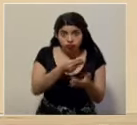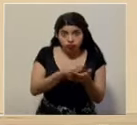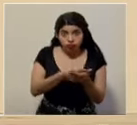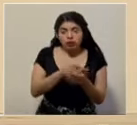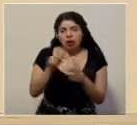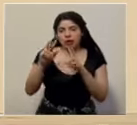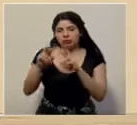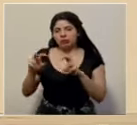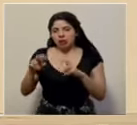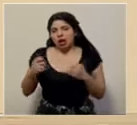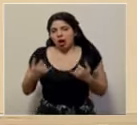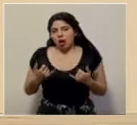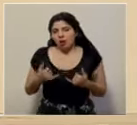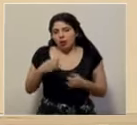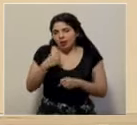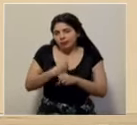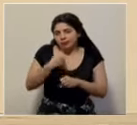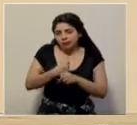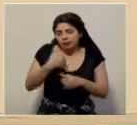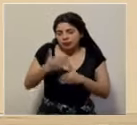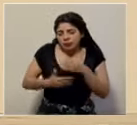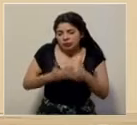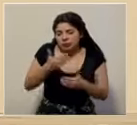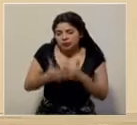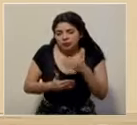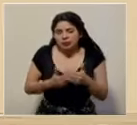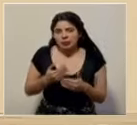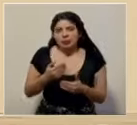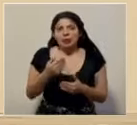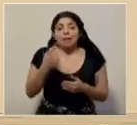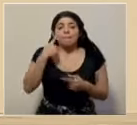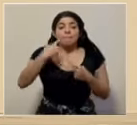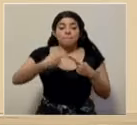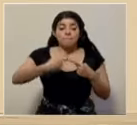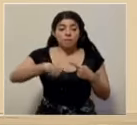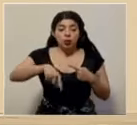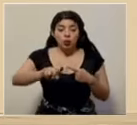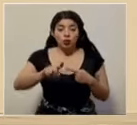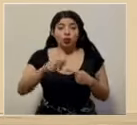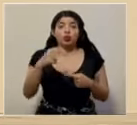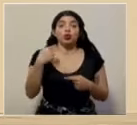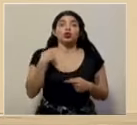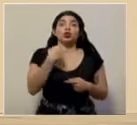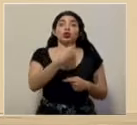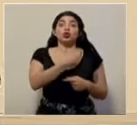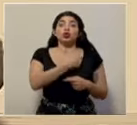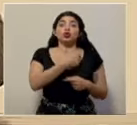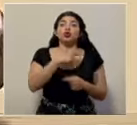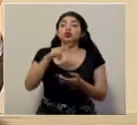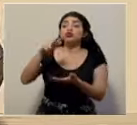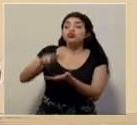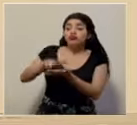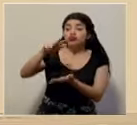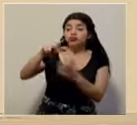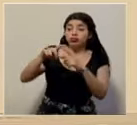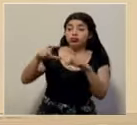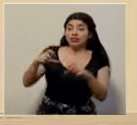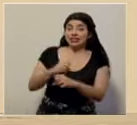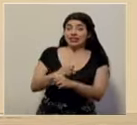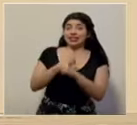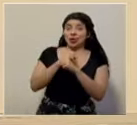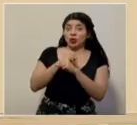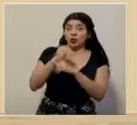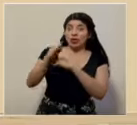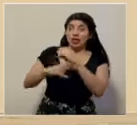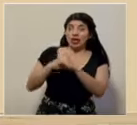Entonces estamos trabajando para que también muy pronto, validando nosotros un seguro adecuado internacional y